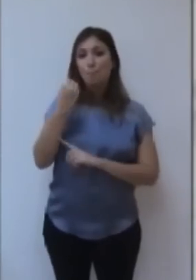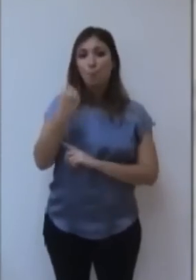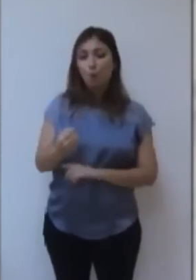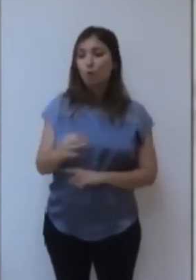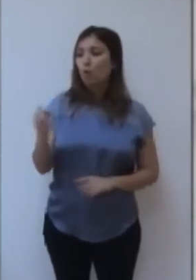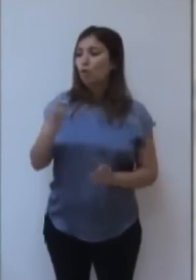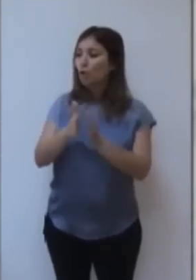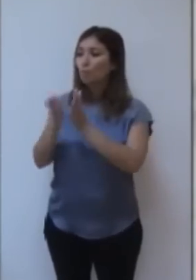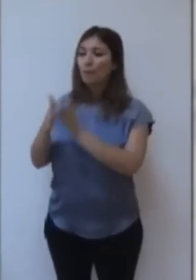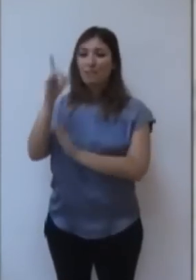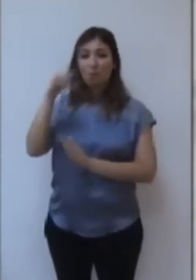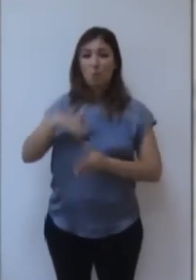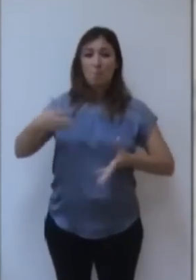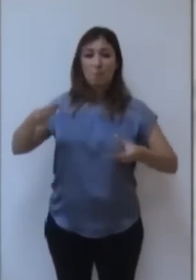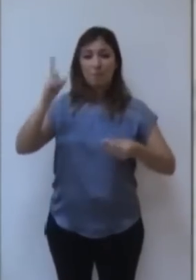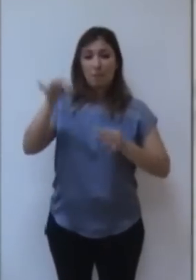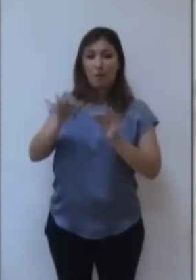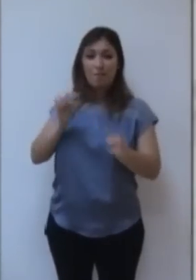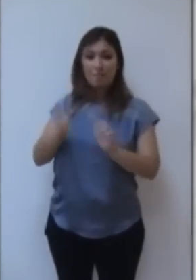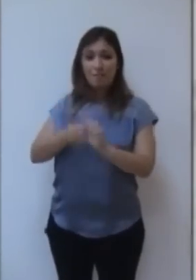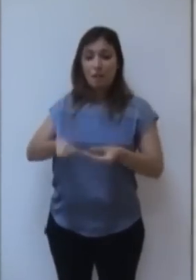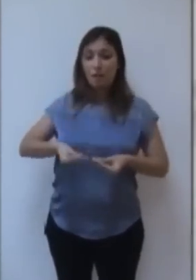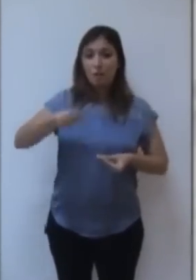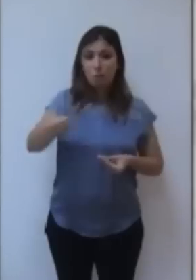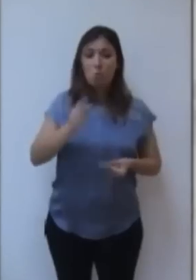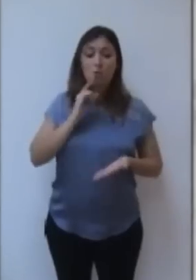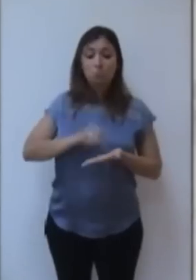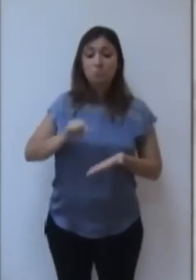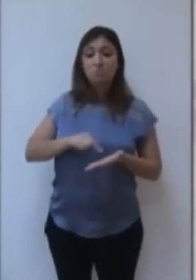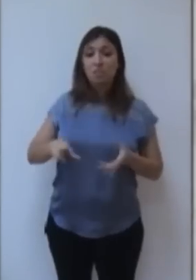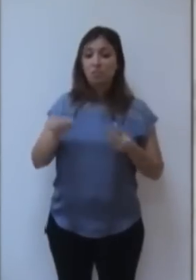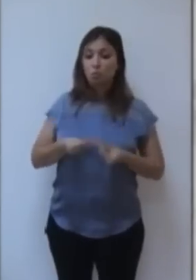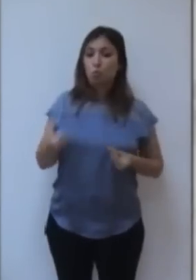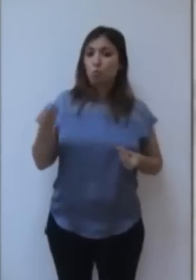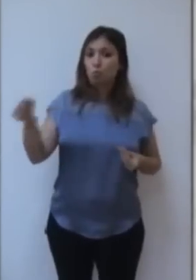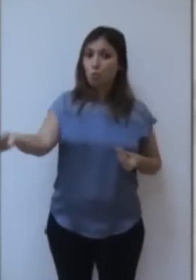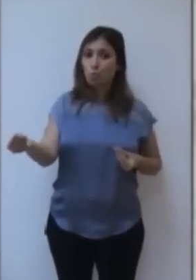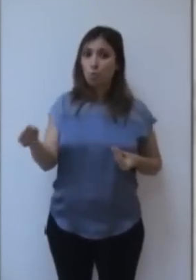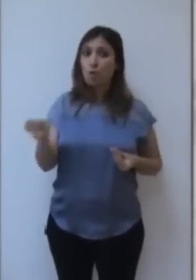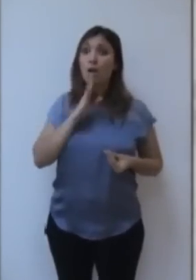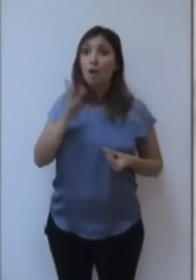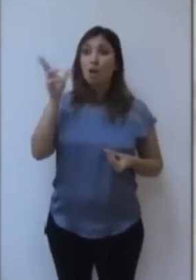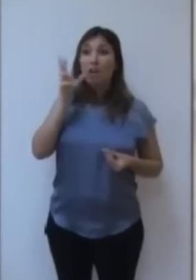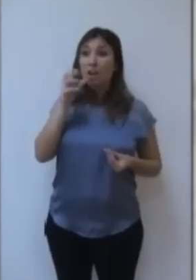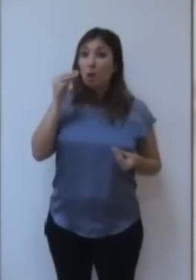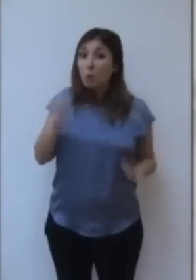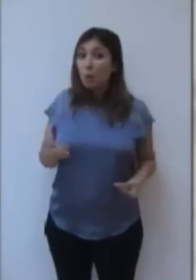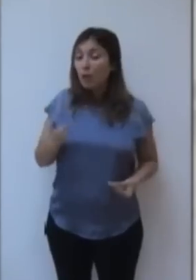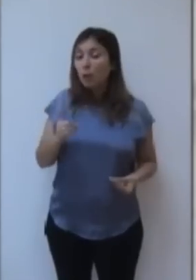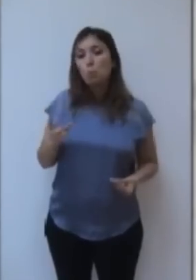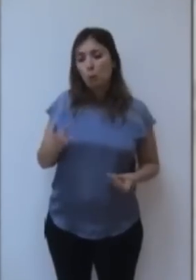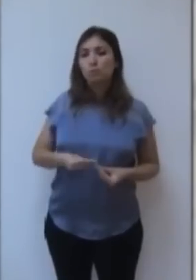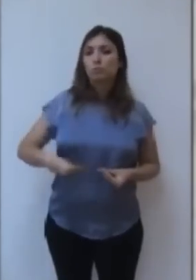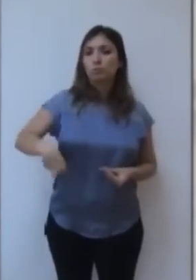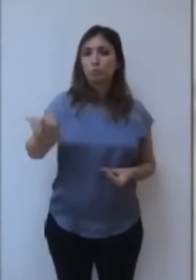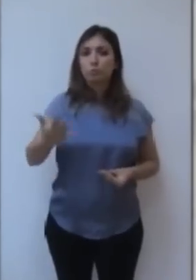compañeros de clase hojas de calco para que los apuntes al final, al salir de la clase, se los pueda llevar el que no ha podido escuchar bien del todo, ¿no?